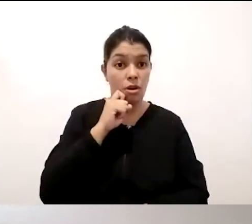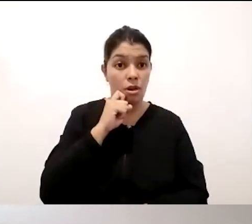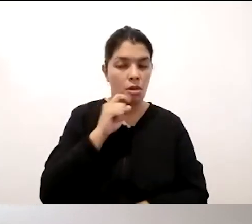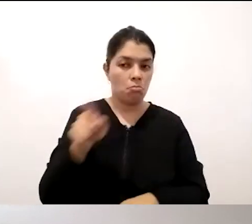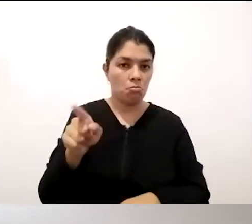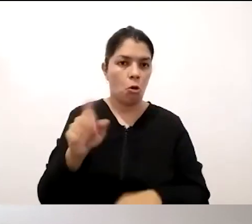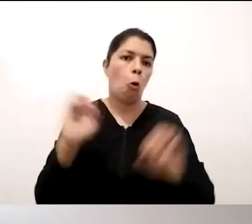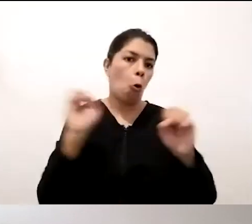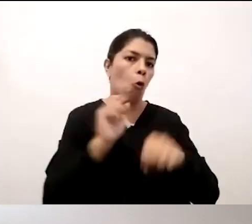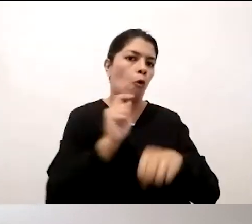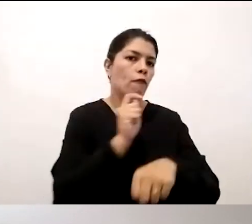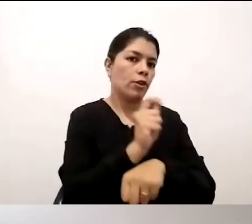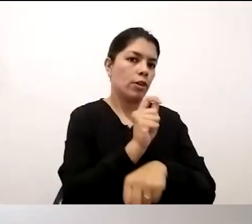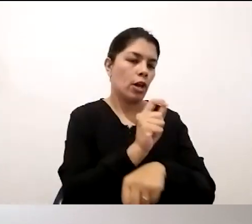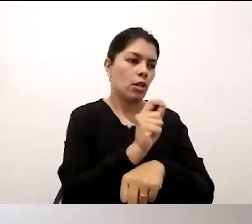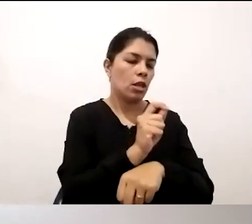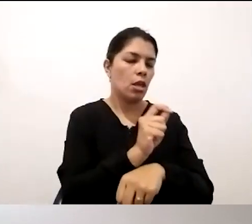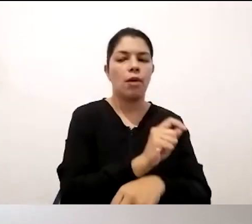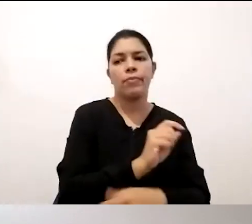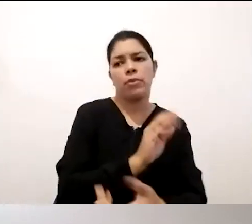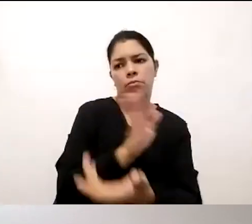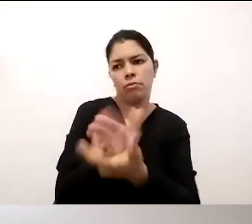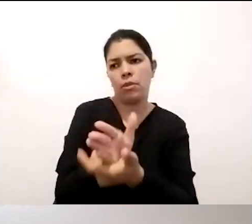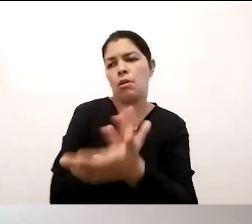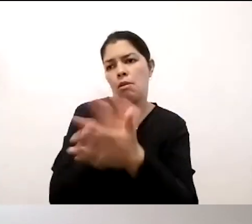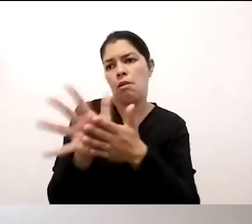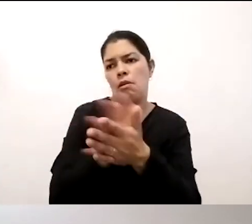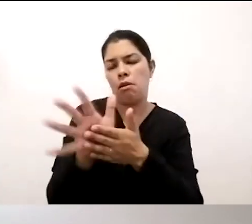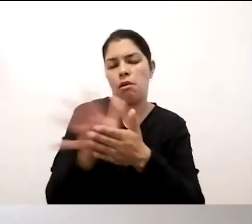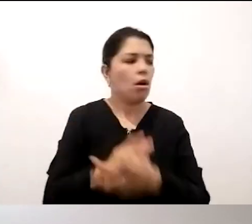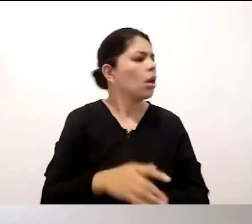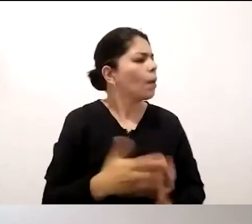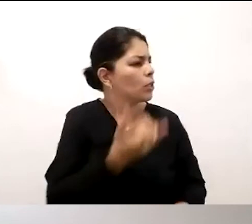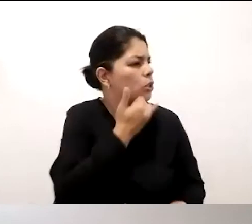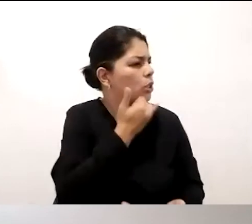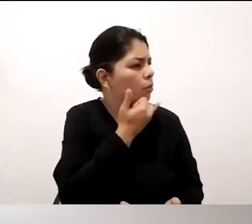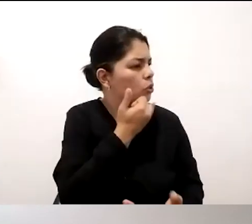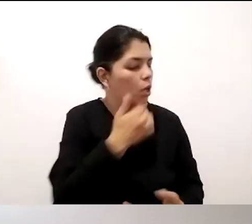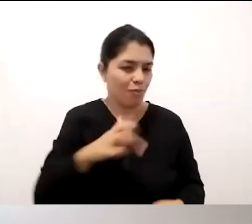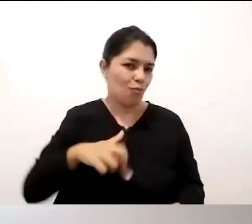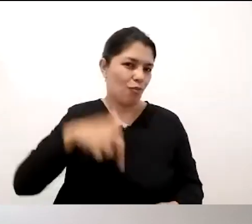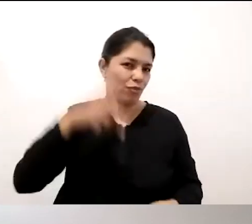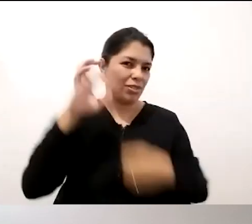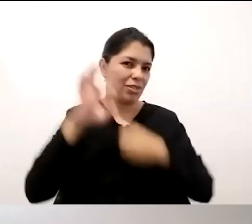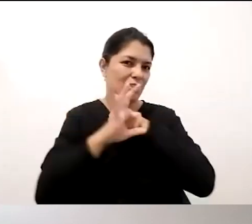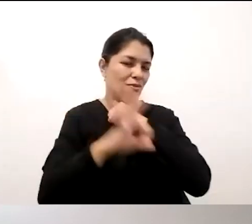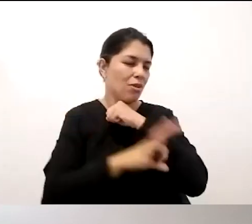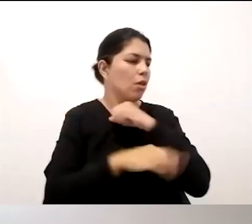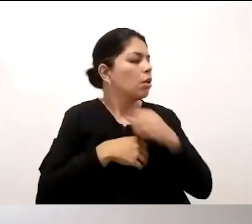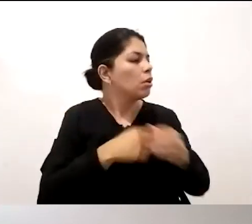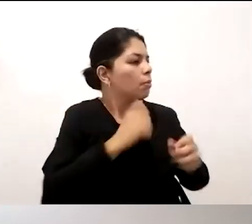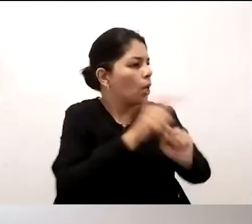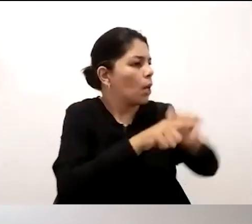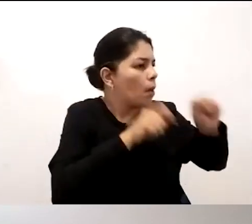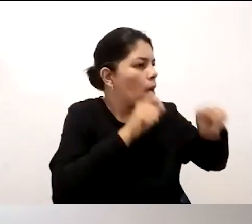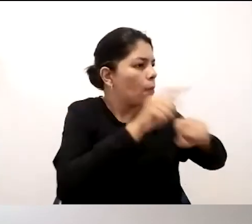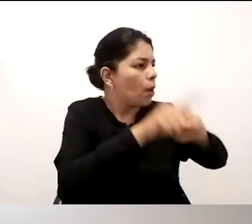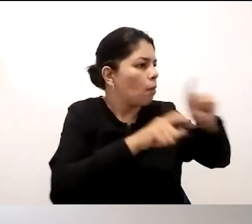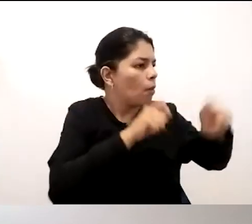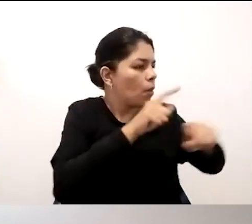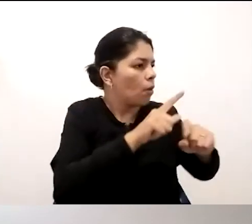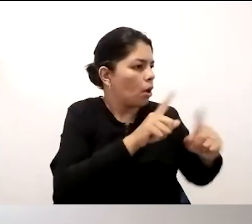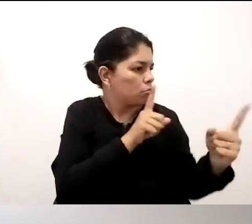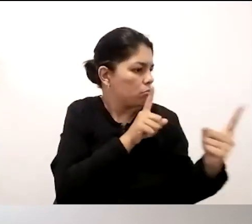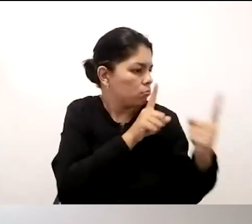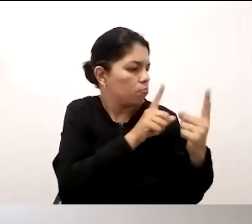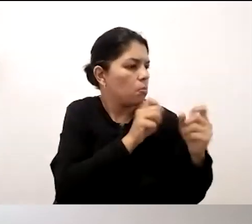la versión de los hechos. Solamente allá habrá un profesional en psicología que te preguntará absolutamente todo. Los